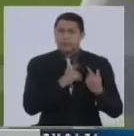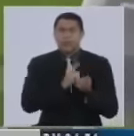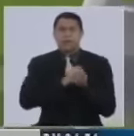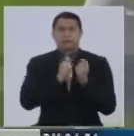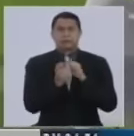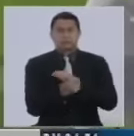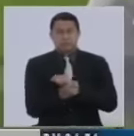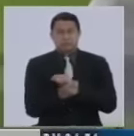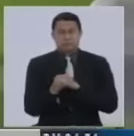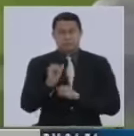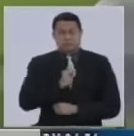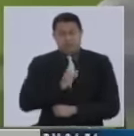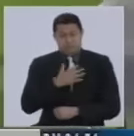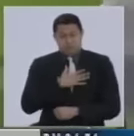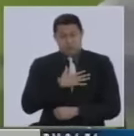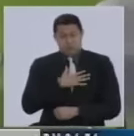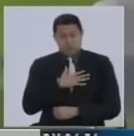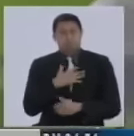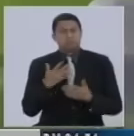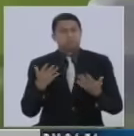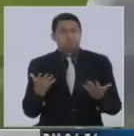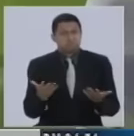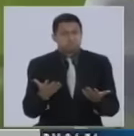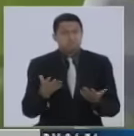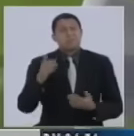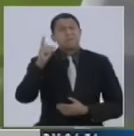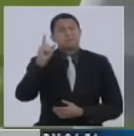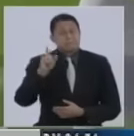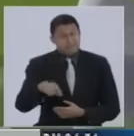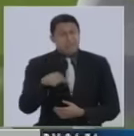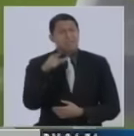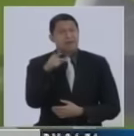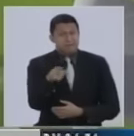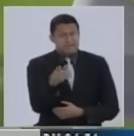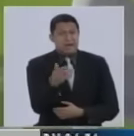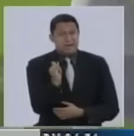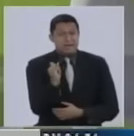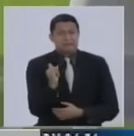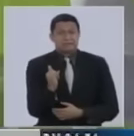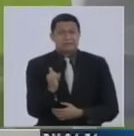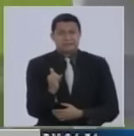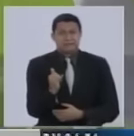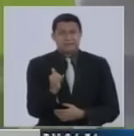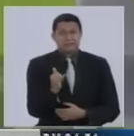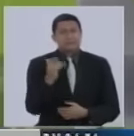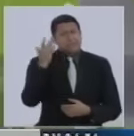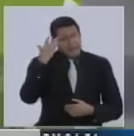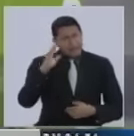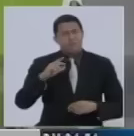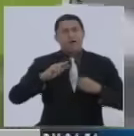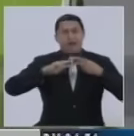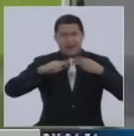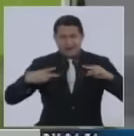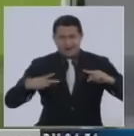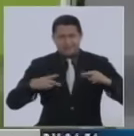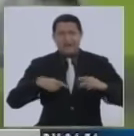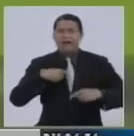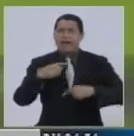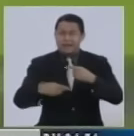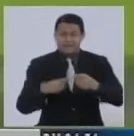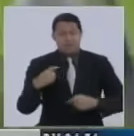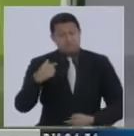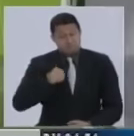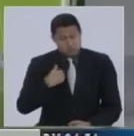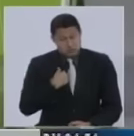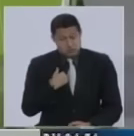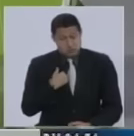el sistema inmunológico que que de paso para que se produzca debe haber una predisposición genética es decir yo debo